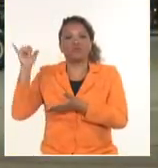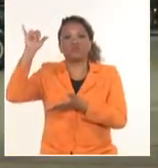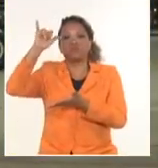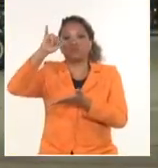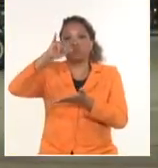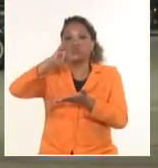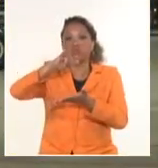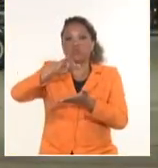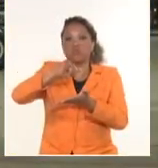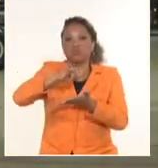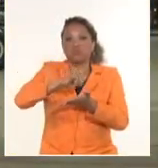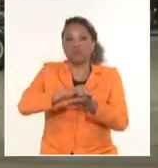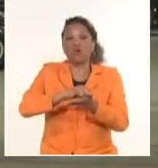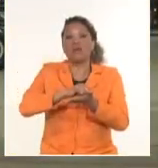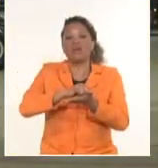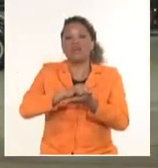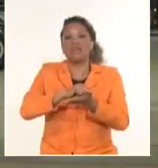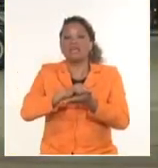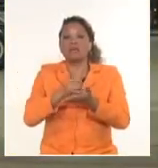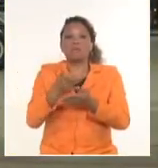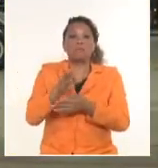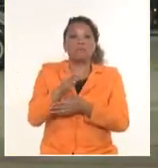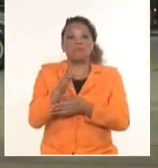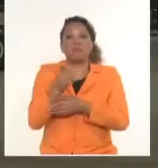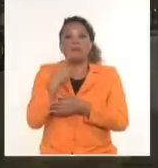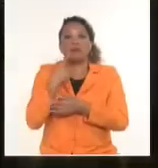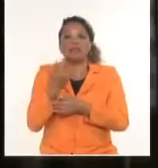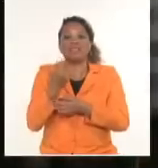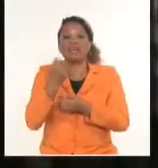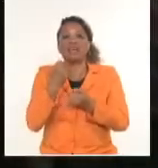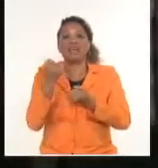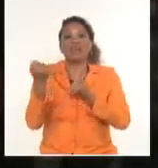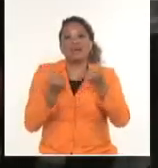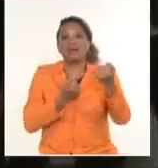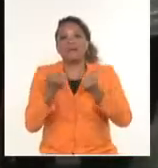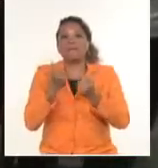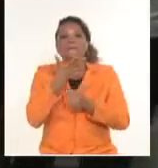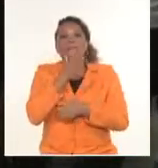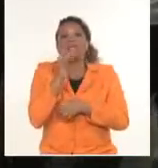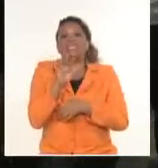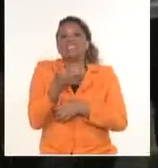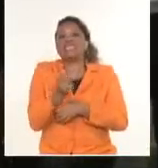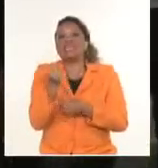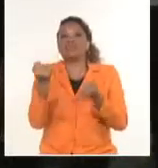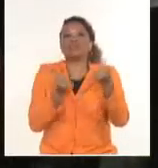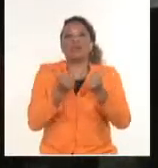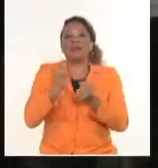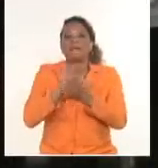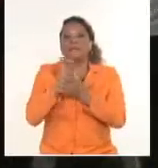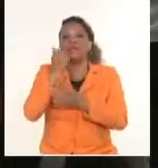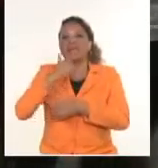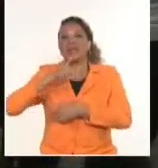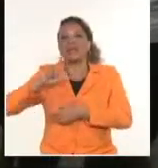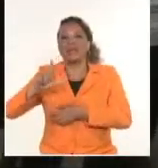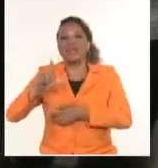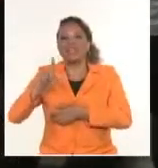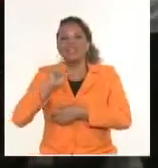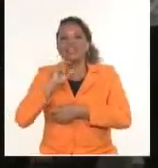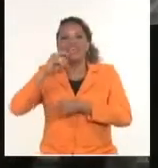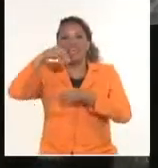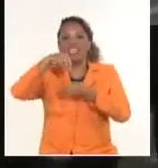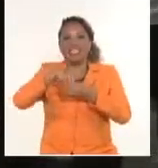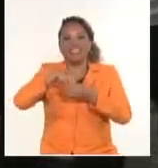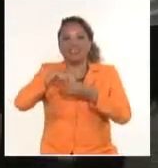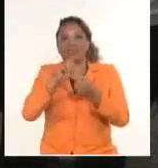que prácticamente pilotaba, lo estoy diciendo de manera simbólica, nuestro querido Mijaíl López en la cabina a